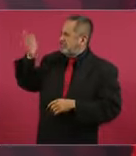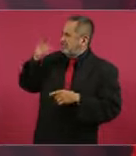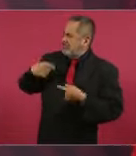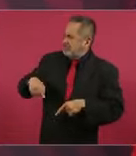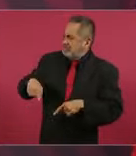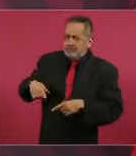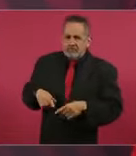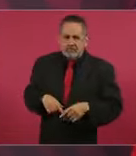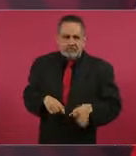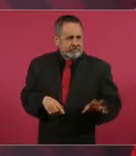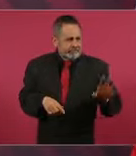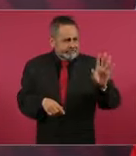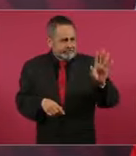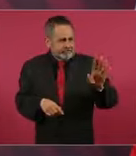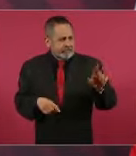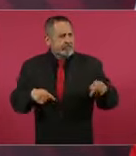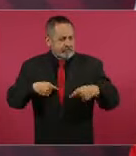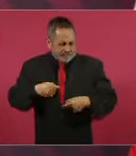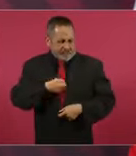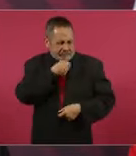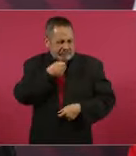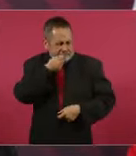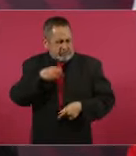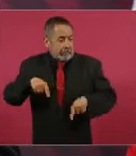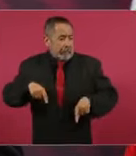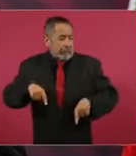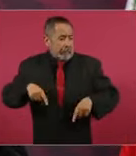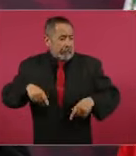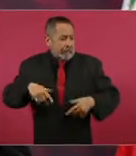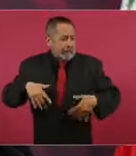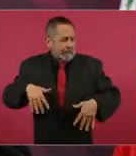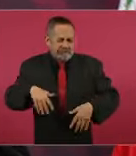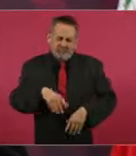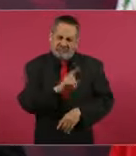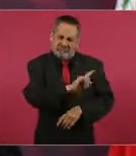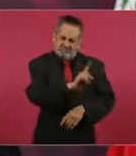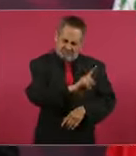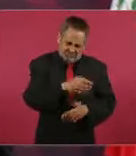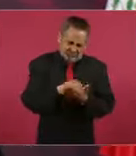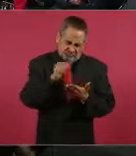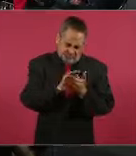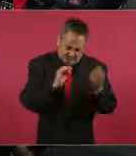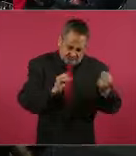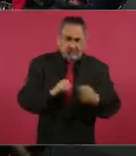les dije, sí, viejo sí, guango no, vámonos a desayunar.